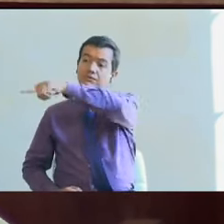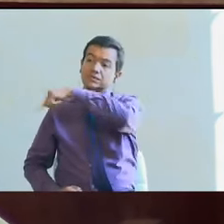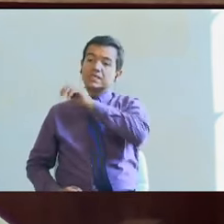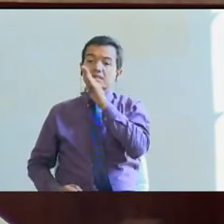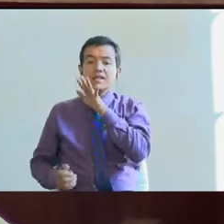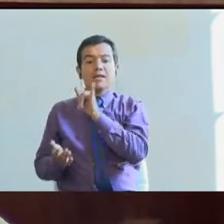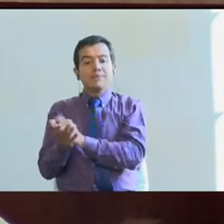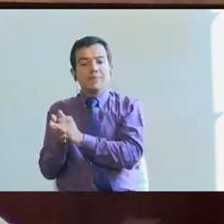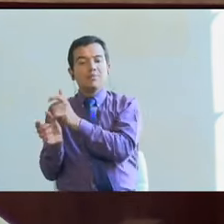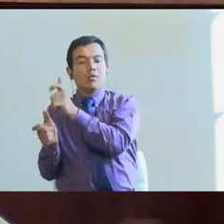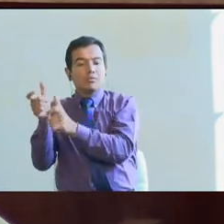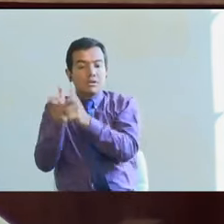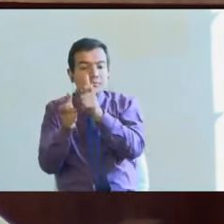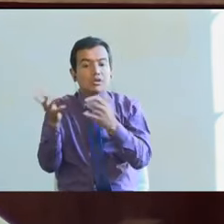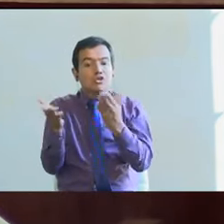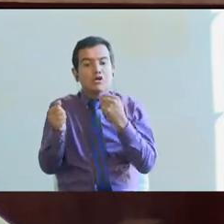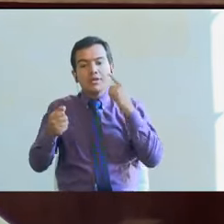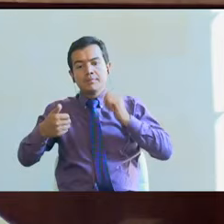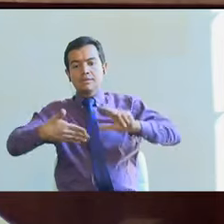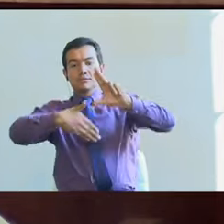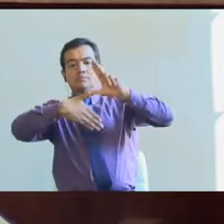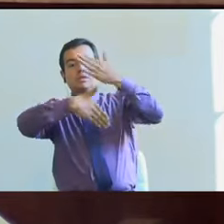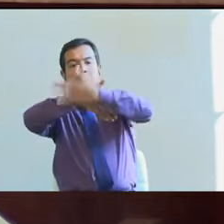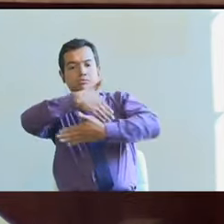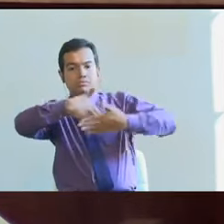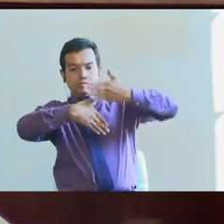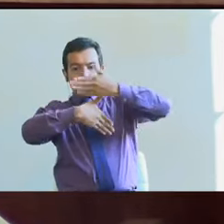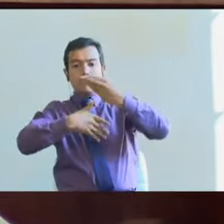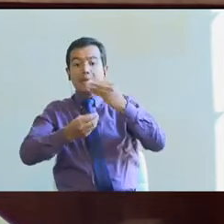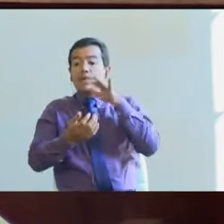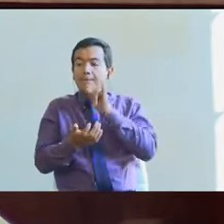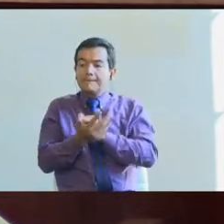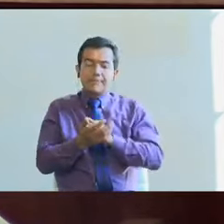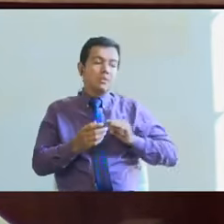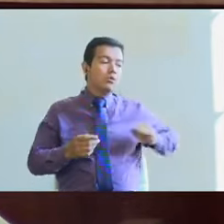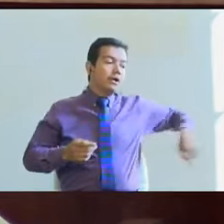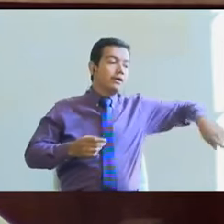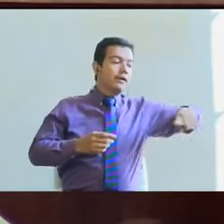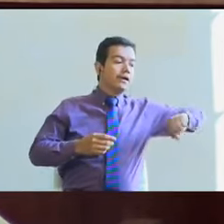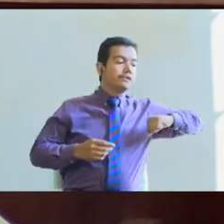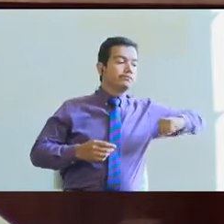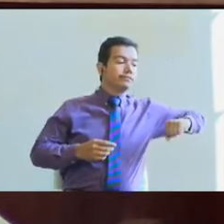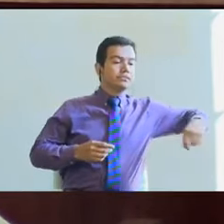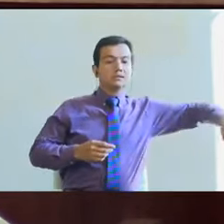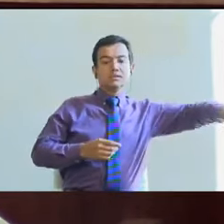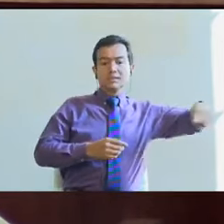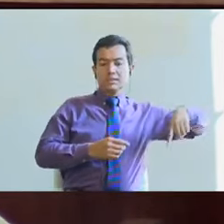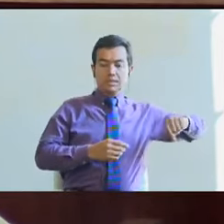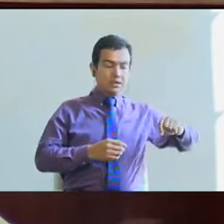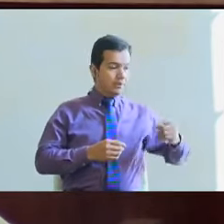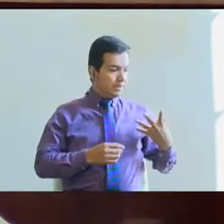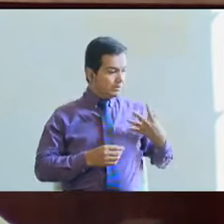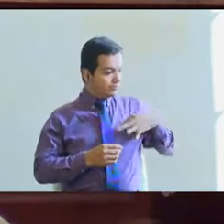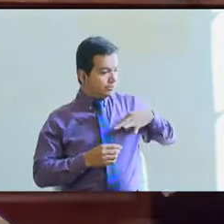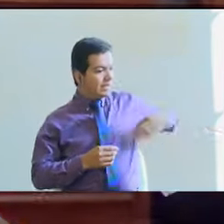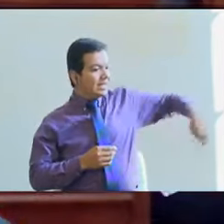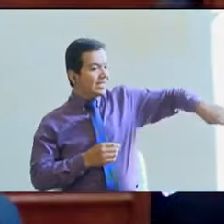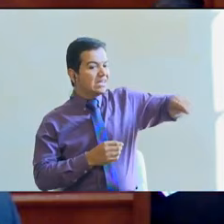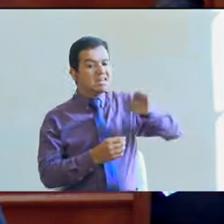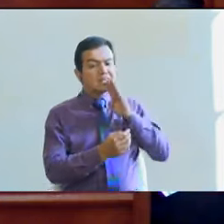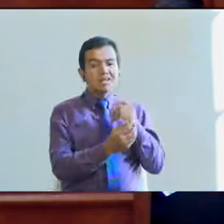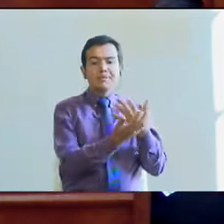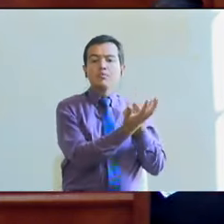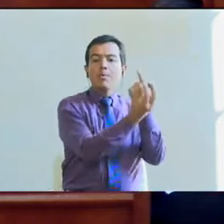parlamentos latinoamericanos para que se respete los derechos que para que se garantice la inmunidad